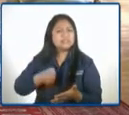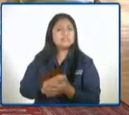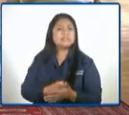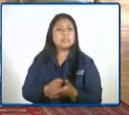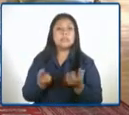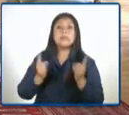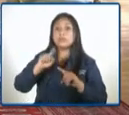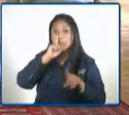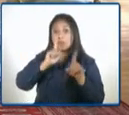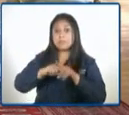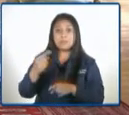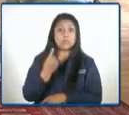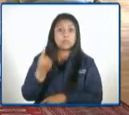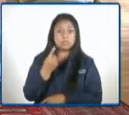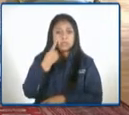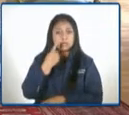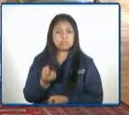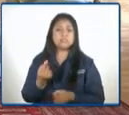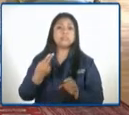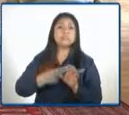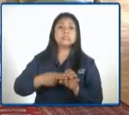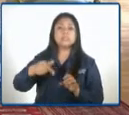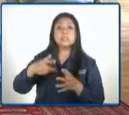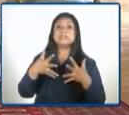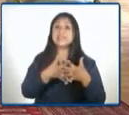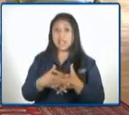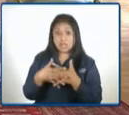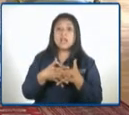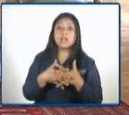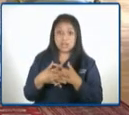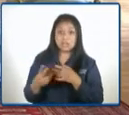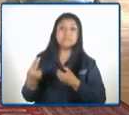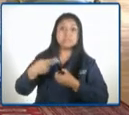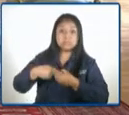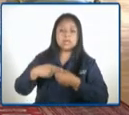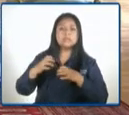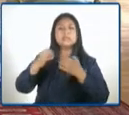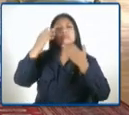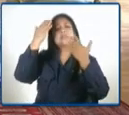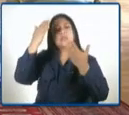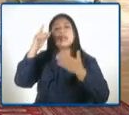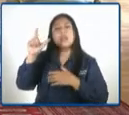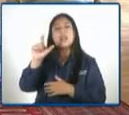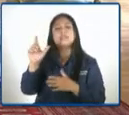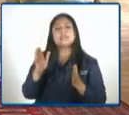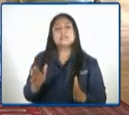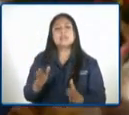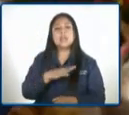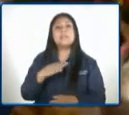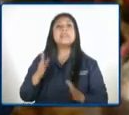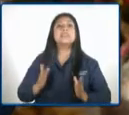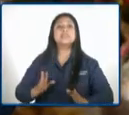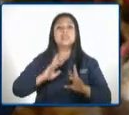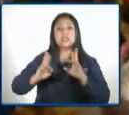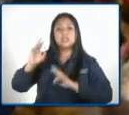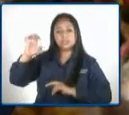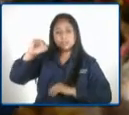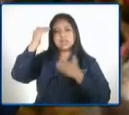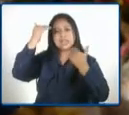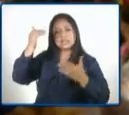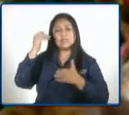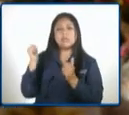importante en esto también la participación de los Estados Unidos, y por ende, canciller, gracias por acompañarnos, y gracias a usted,